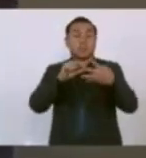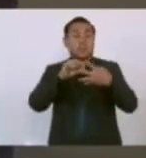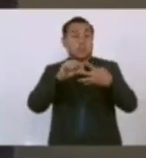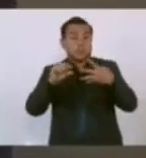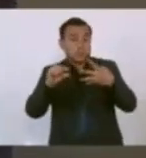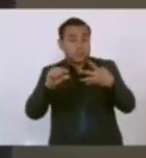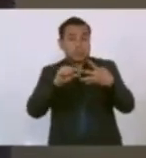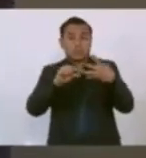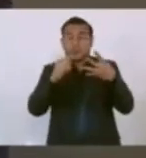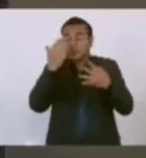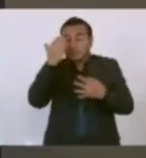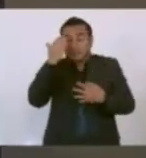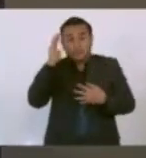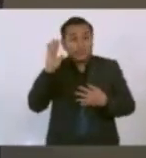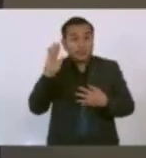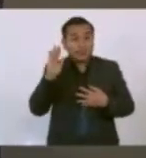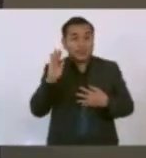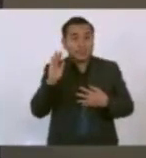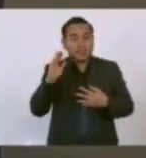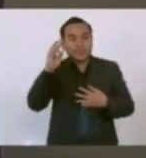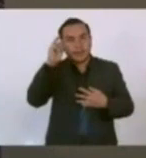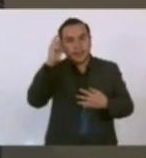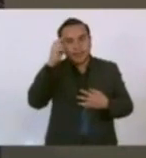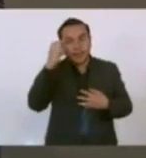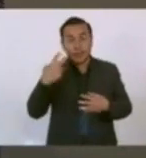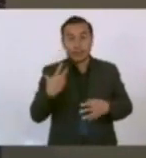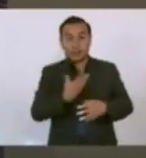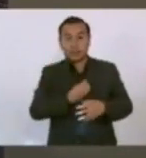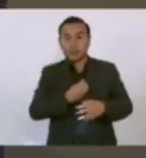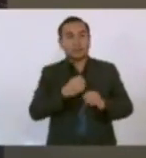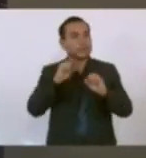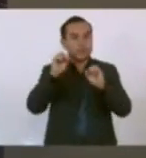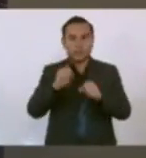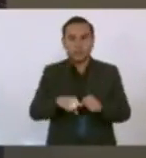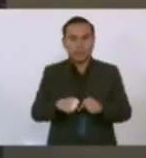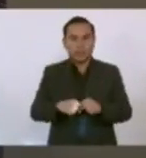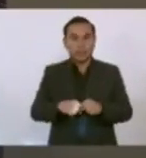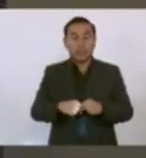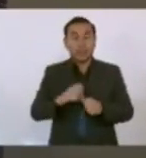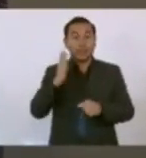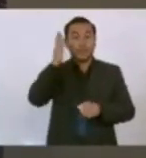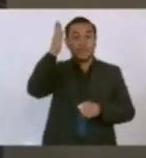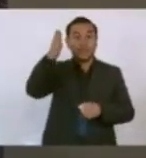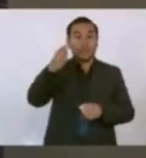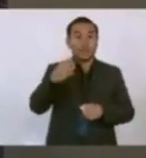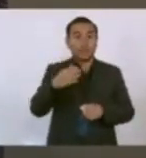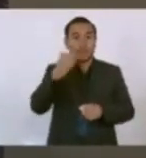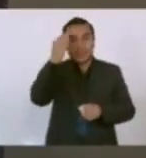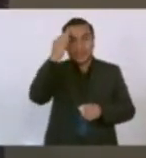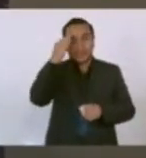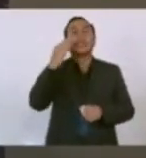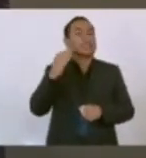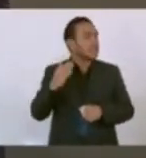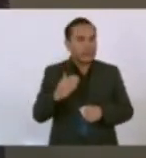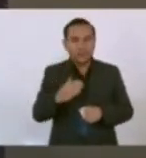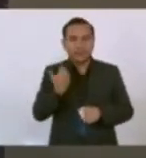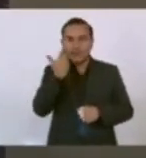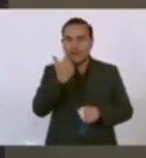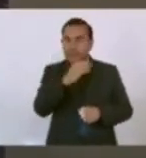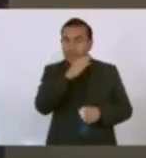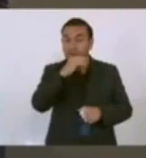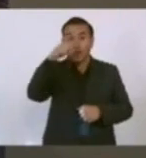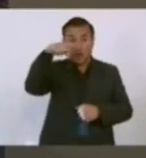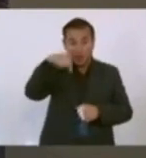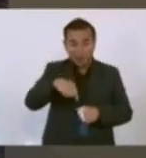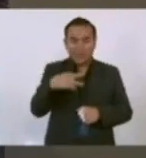o la otra semana. Por supuesto que no somos Dios, no podemos predecir el futuro, pero sí podemos decir el presente, y al momento